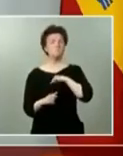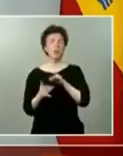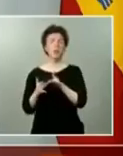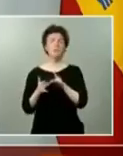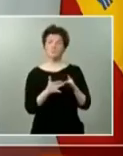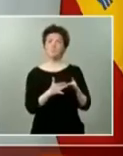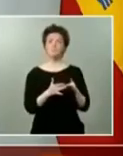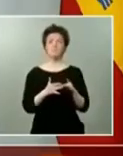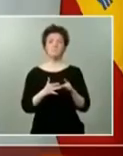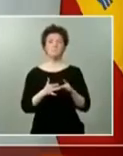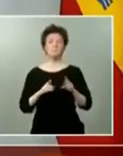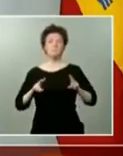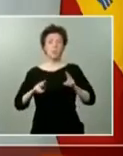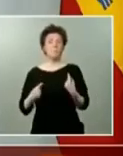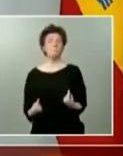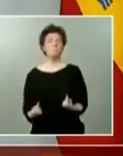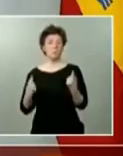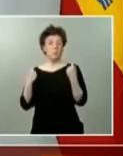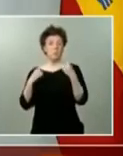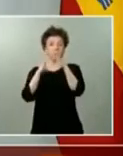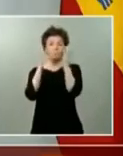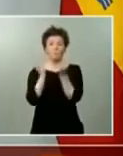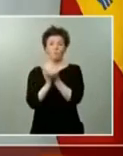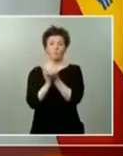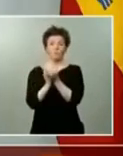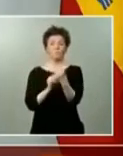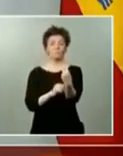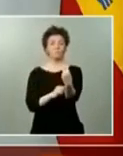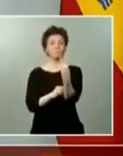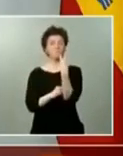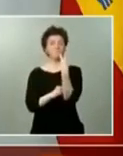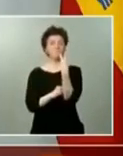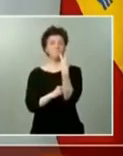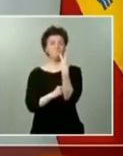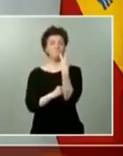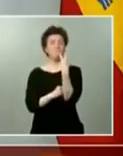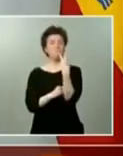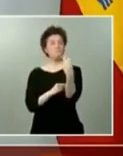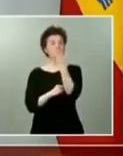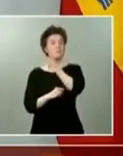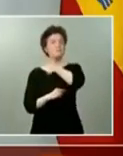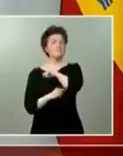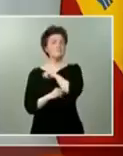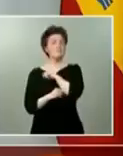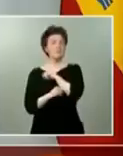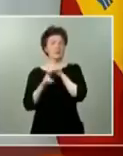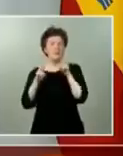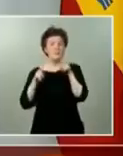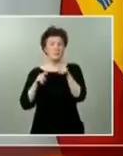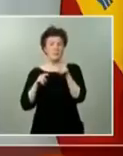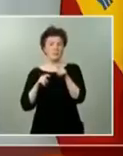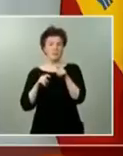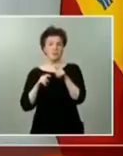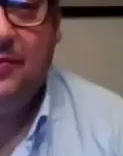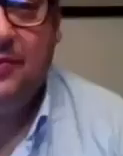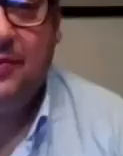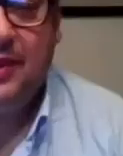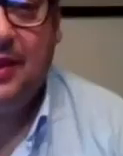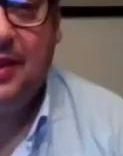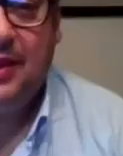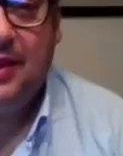y por primera vez el mundo está mirando, créanme, a España respecto de la regulación que hemos